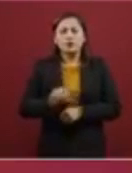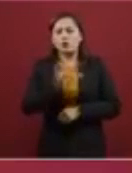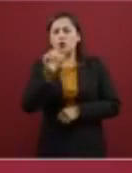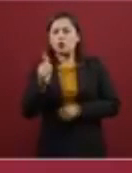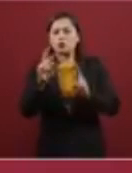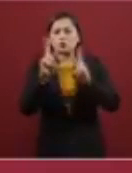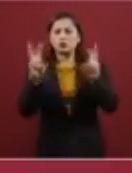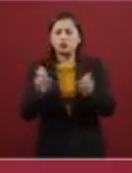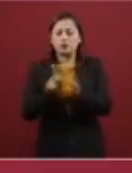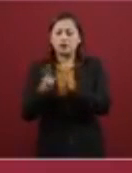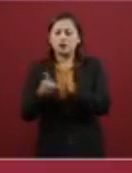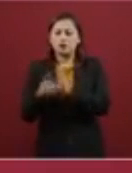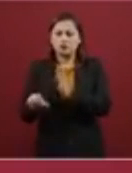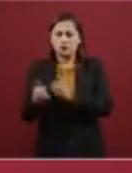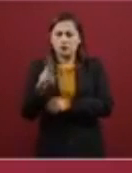Reforma,